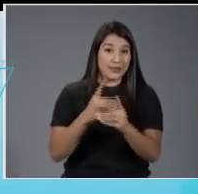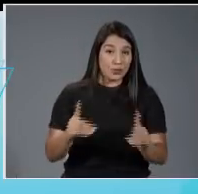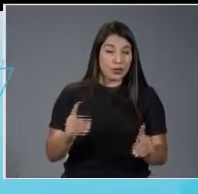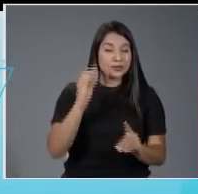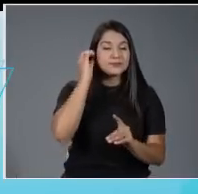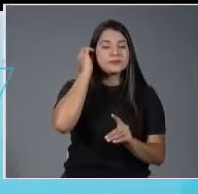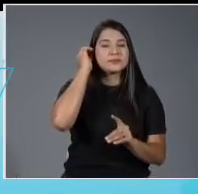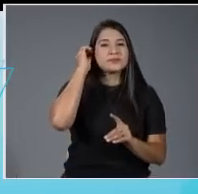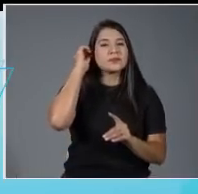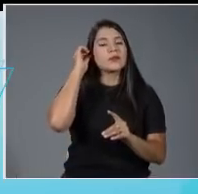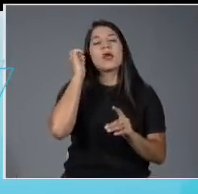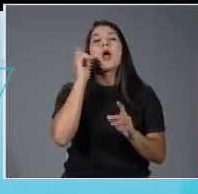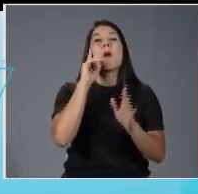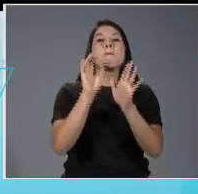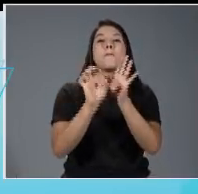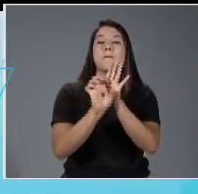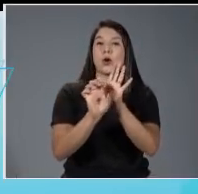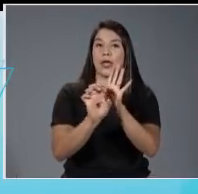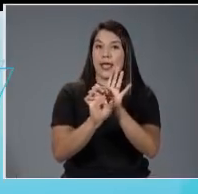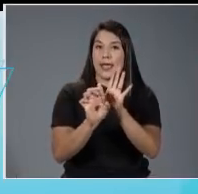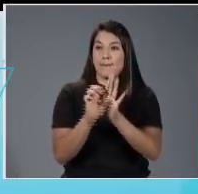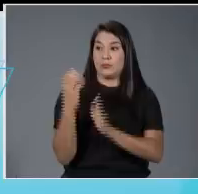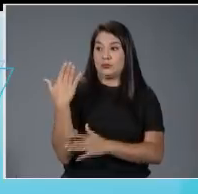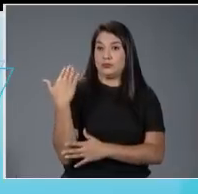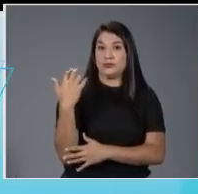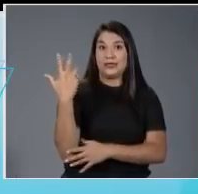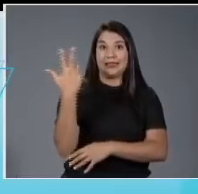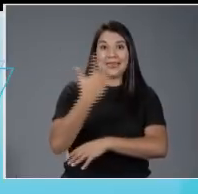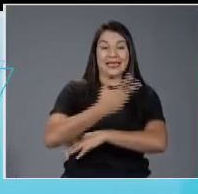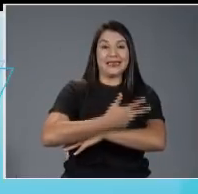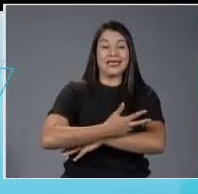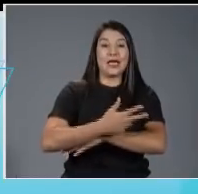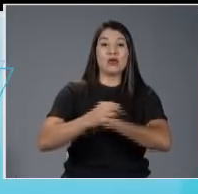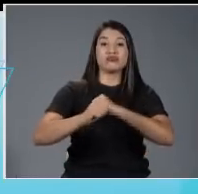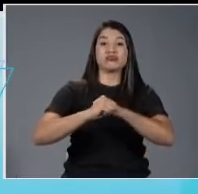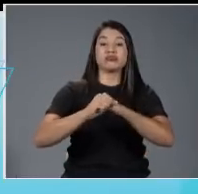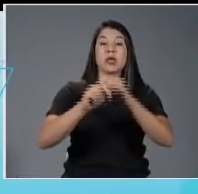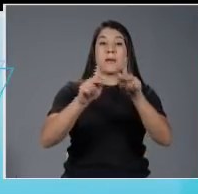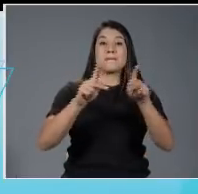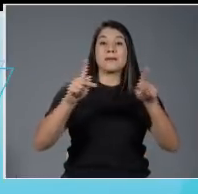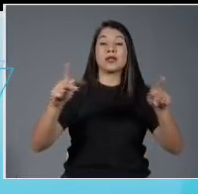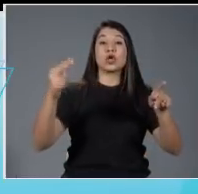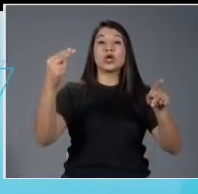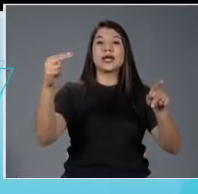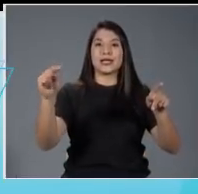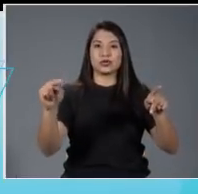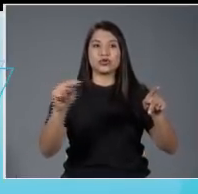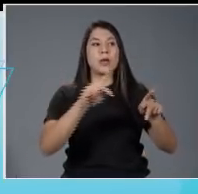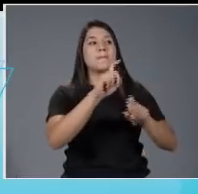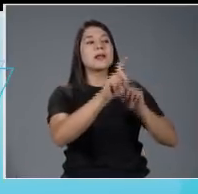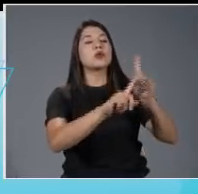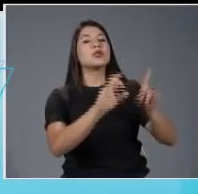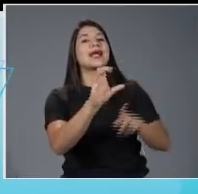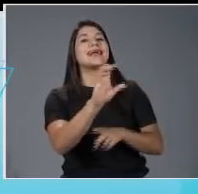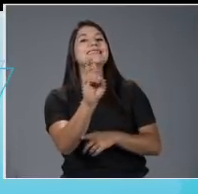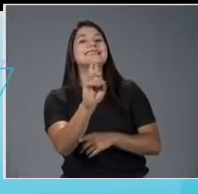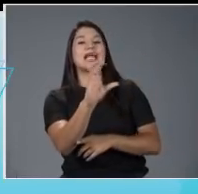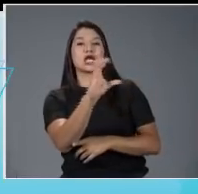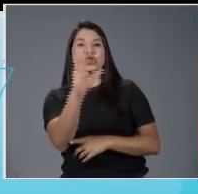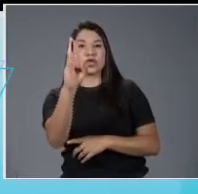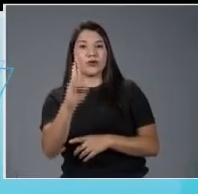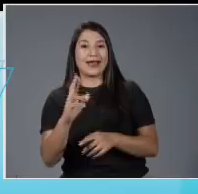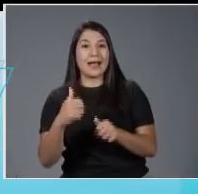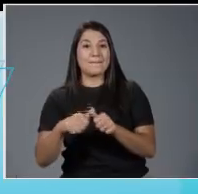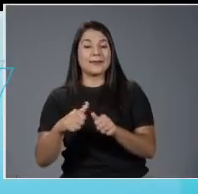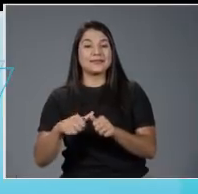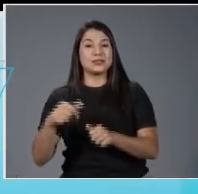a dar un ejemplo. Hace 3 días en La Nación, el periódico entrevista al canciller de Costa Rica, el señor